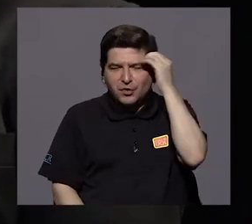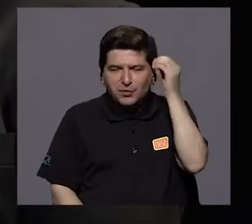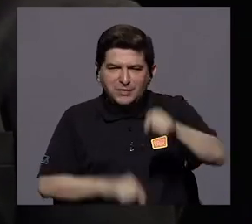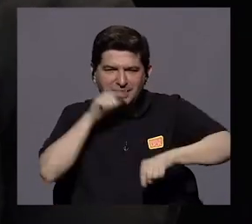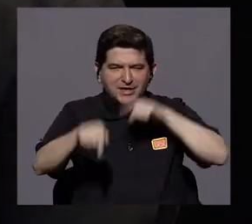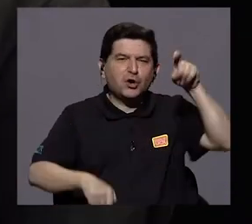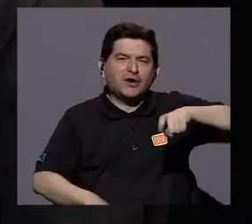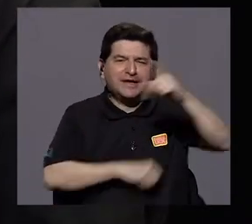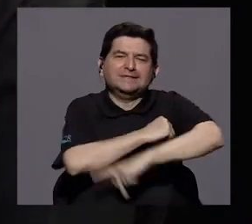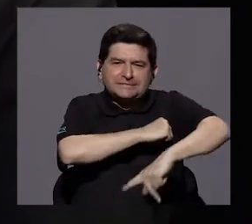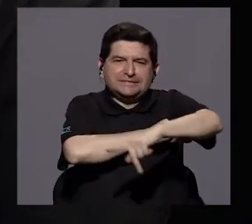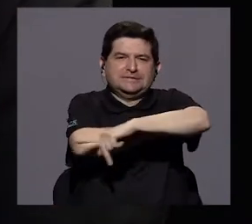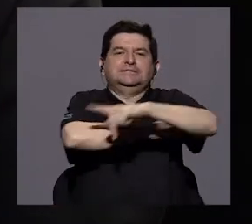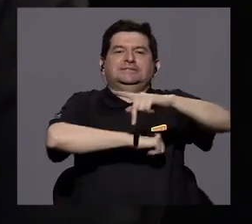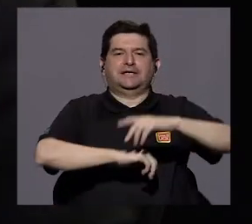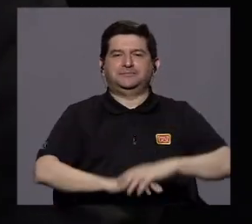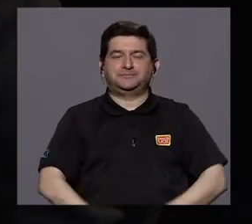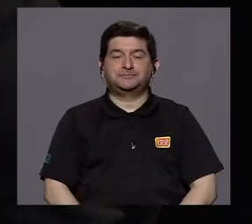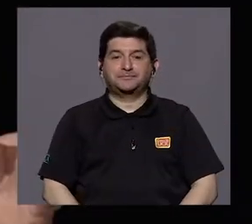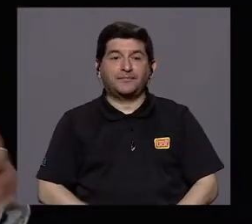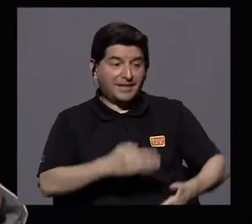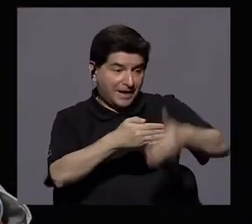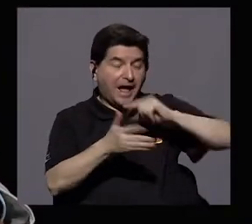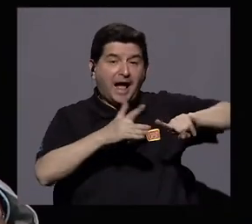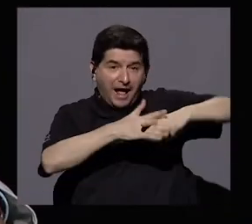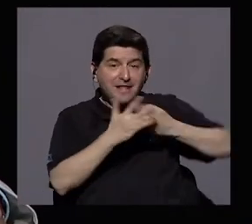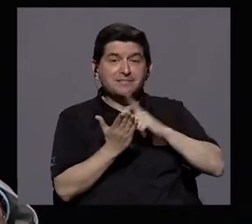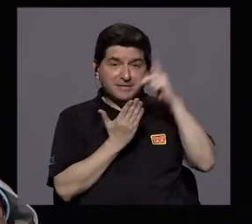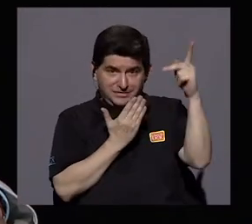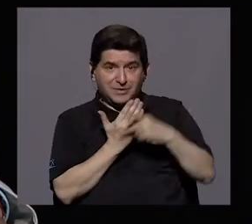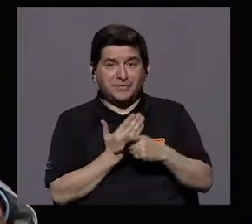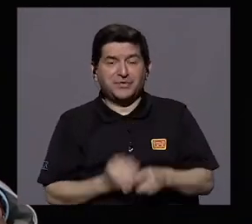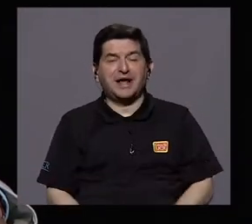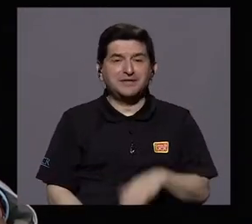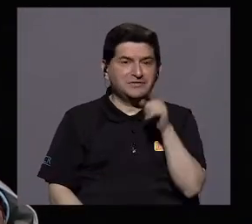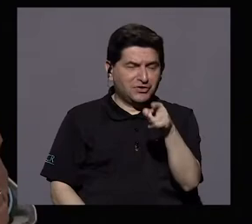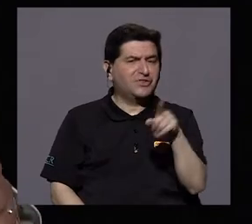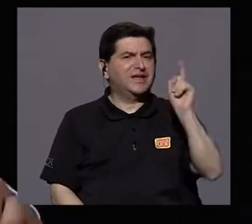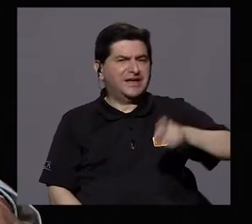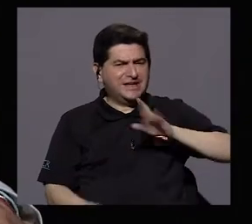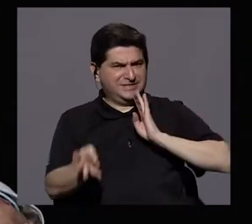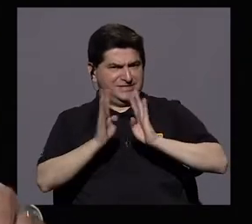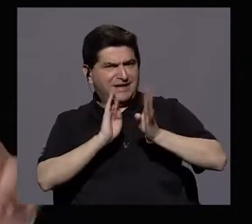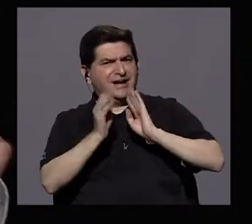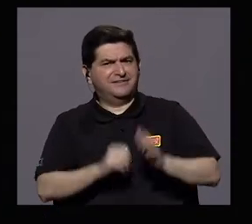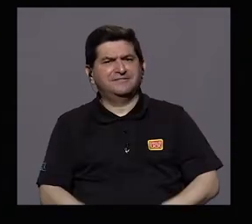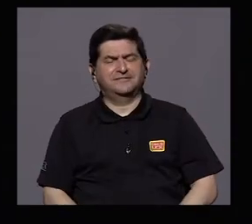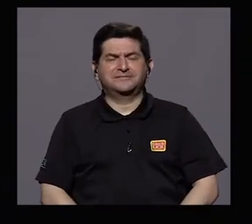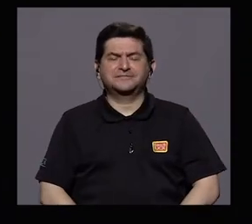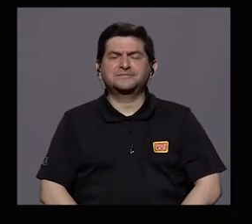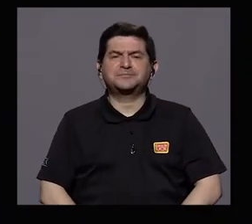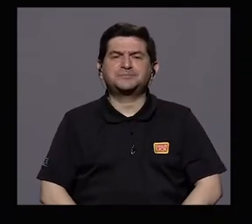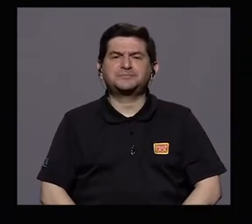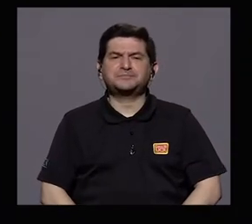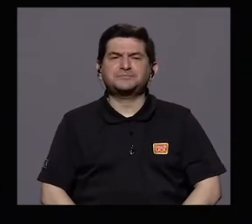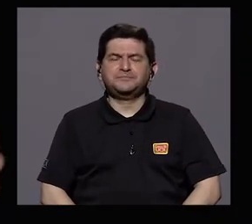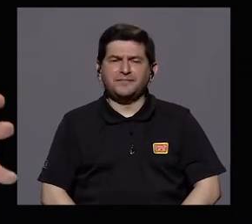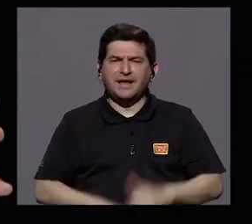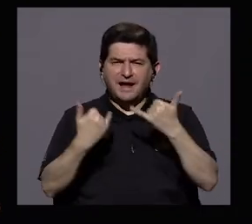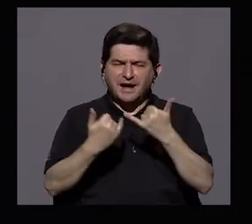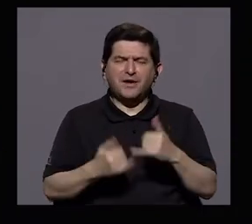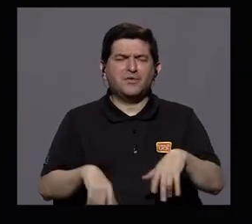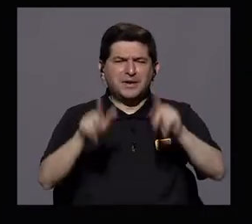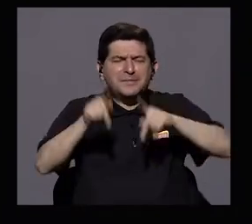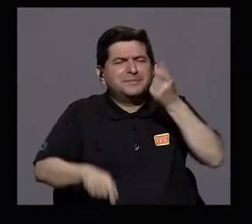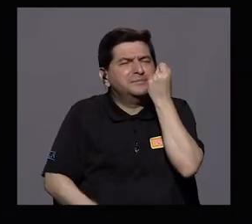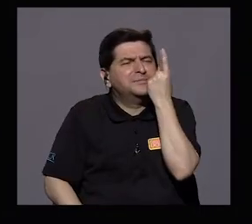crítica que tanto requiere el país, ¿verdad? Ahora, antes de arrancar el programa, estábamos hablando de esa gran necesidad que tenemos. Hablemos un